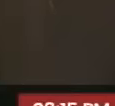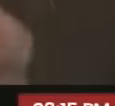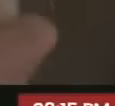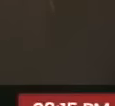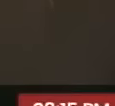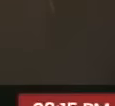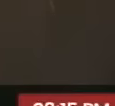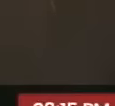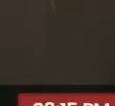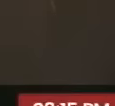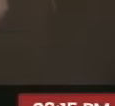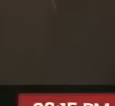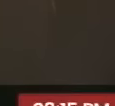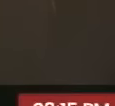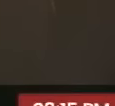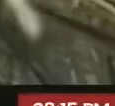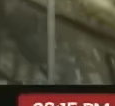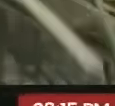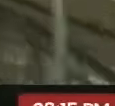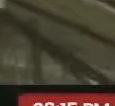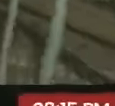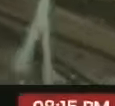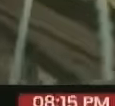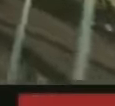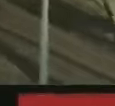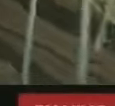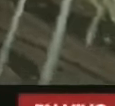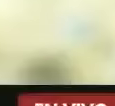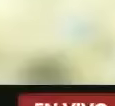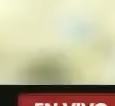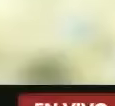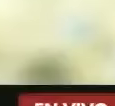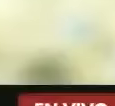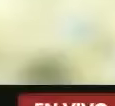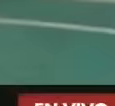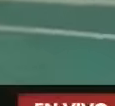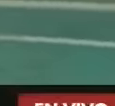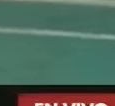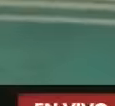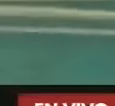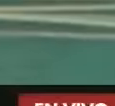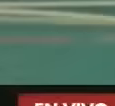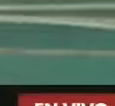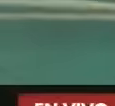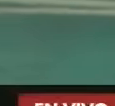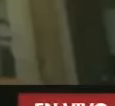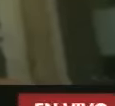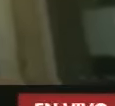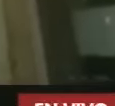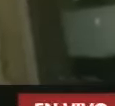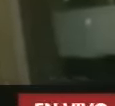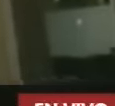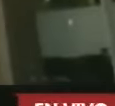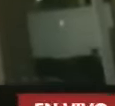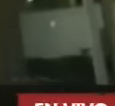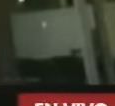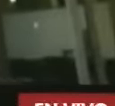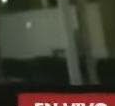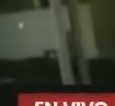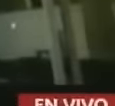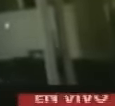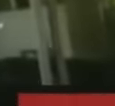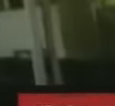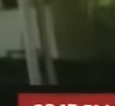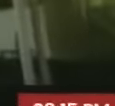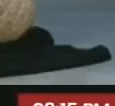utilizan los especialistas para plasmar sus ideas. Las creatividades indígenas, las contemporáneas y las tradicionales son las que se han